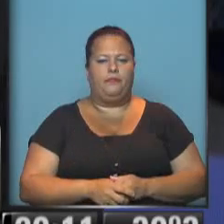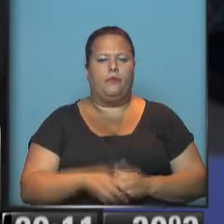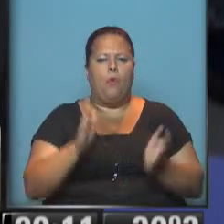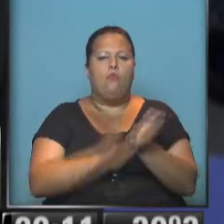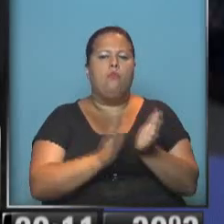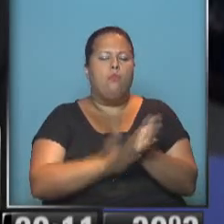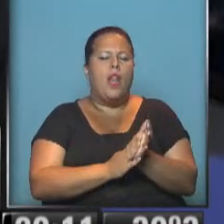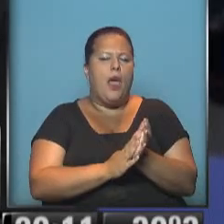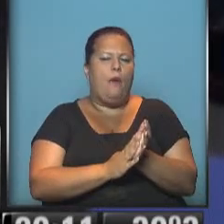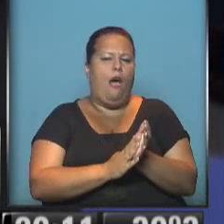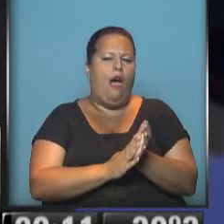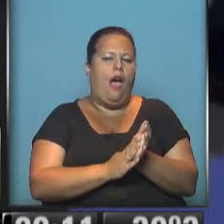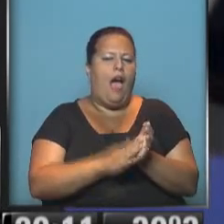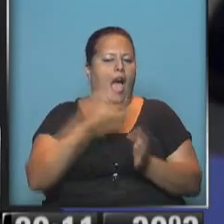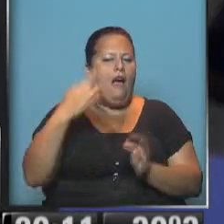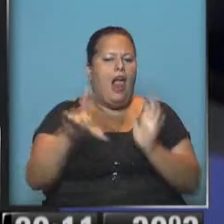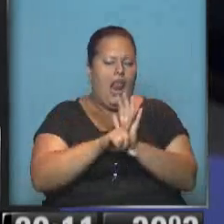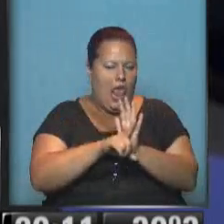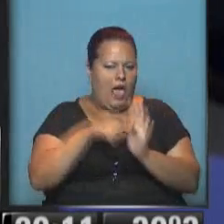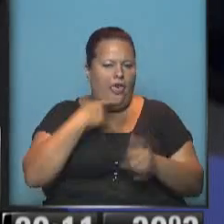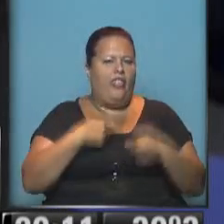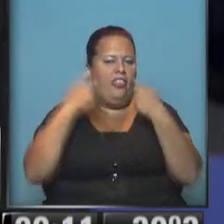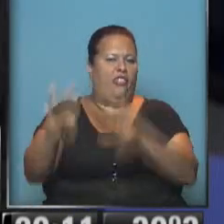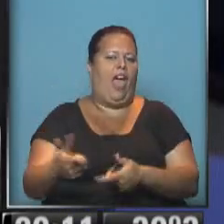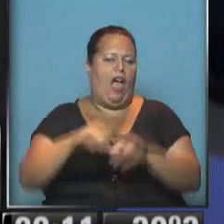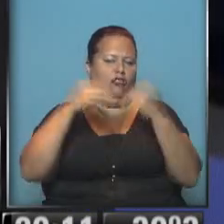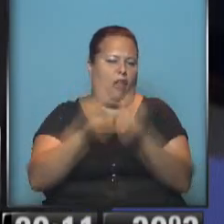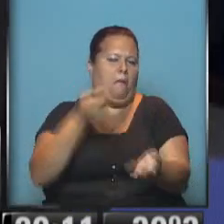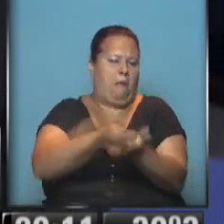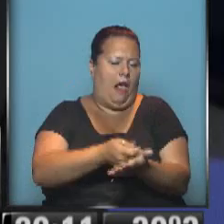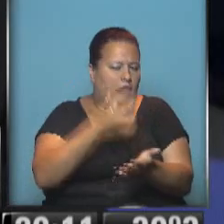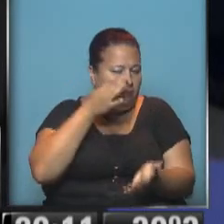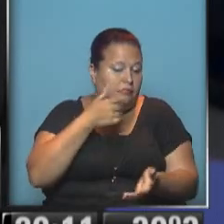prueba legal de que fue dada la suma, no sé.